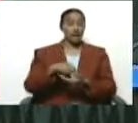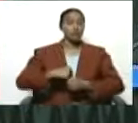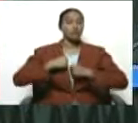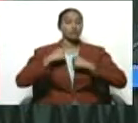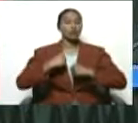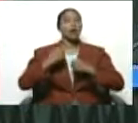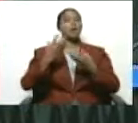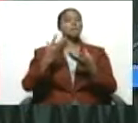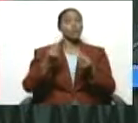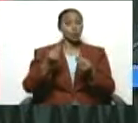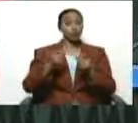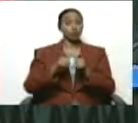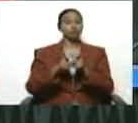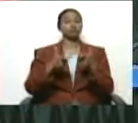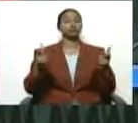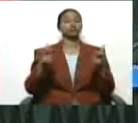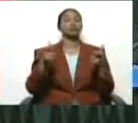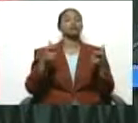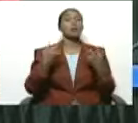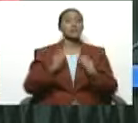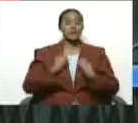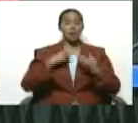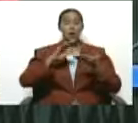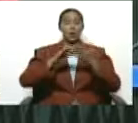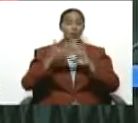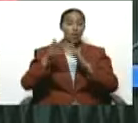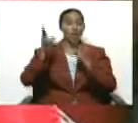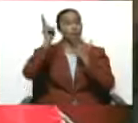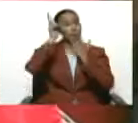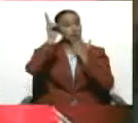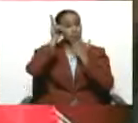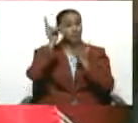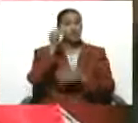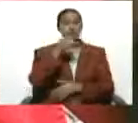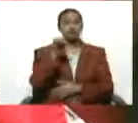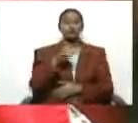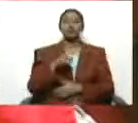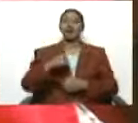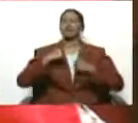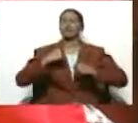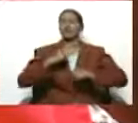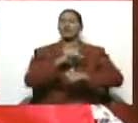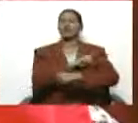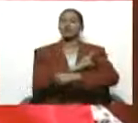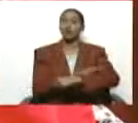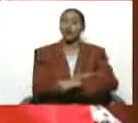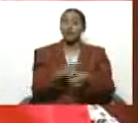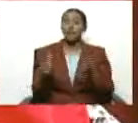indígenas. Una gran fuerza, la más grande de Venezuela. Está alrededor de